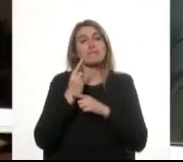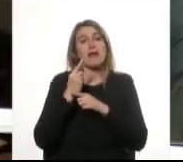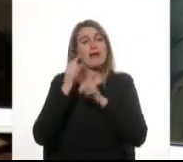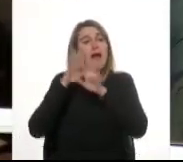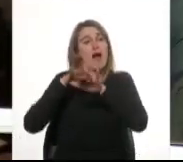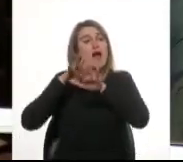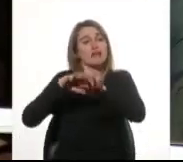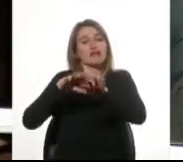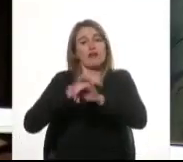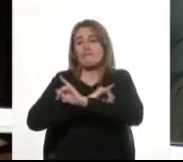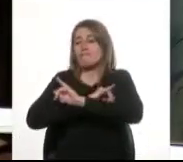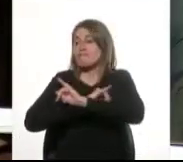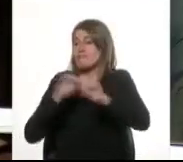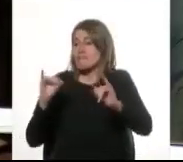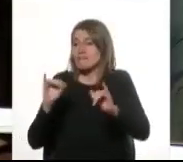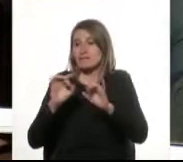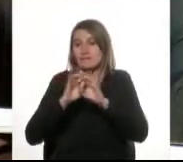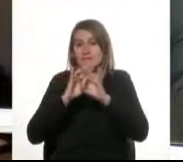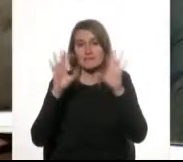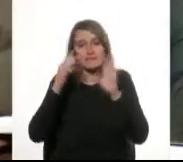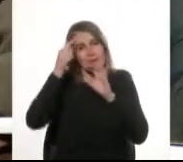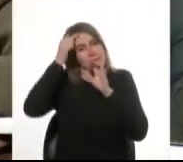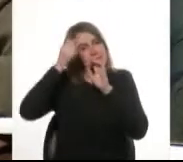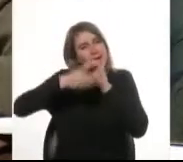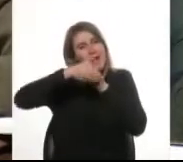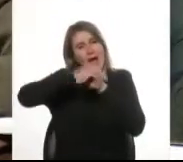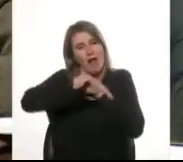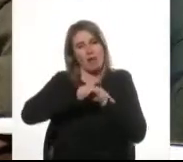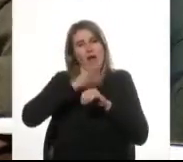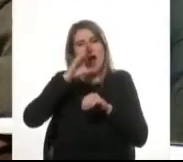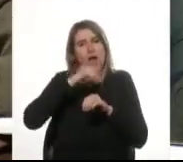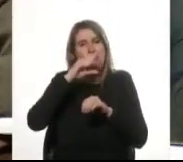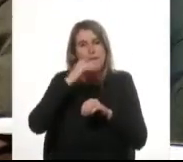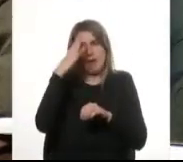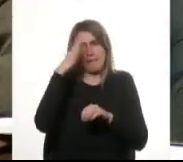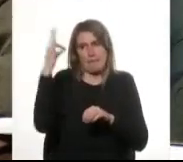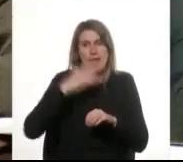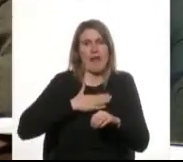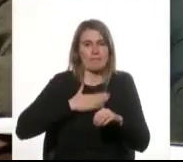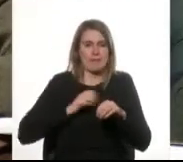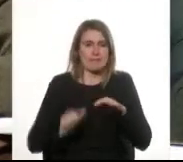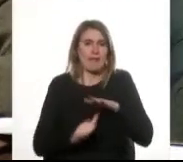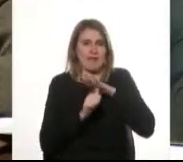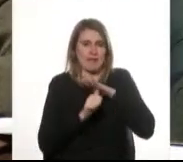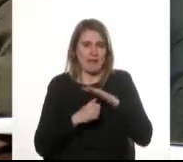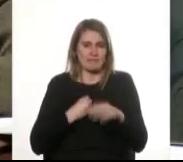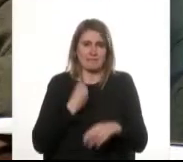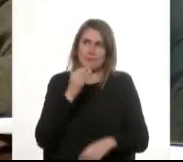Platense cuando salimos, todavía peladito.